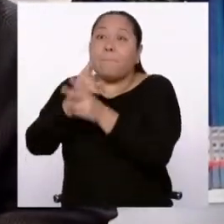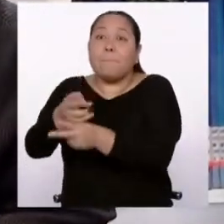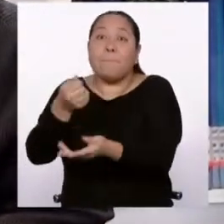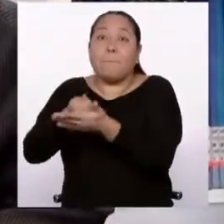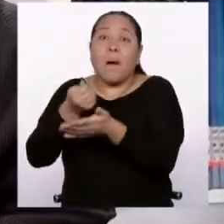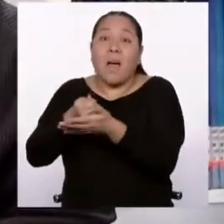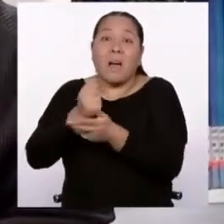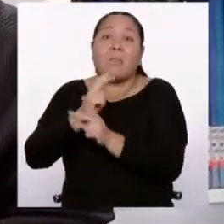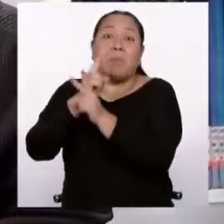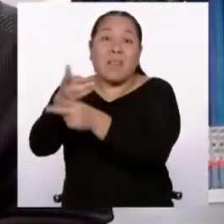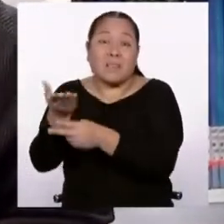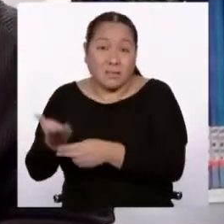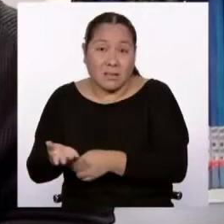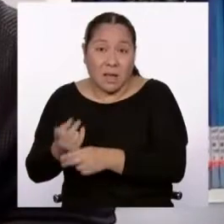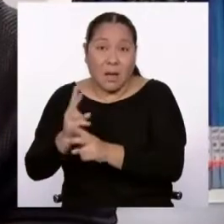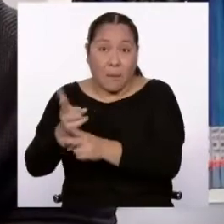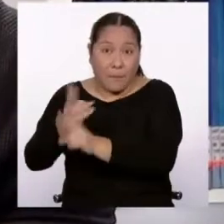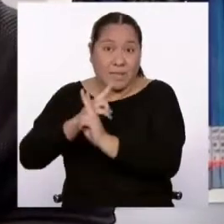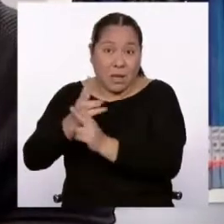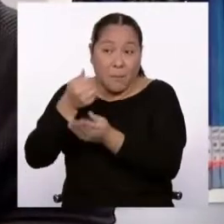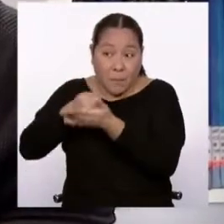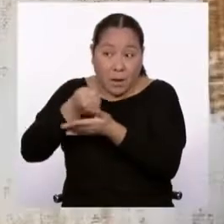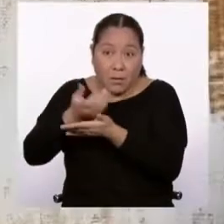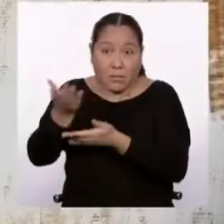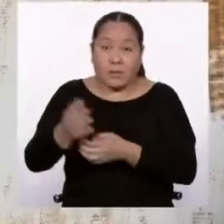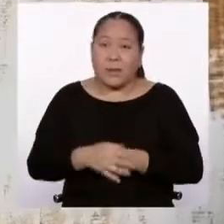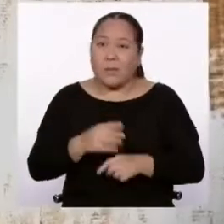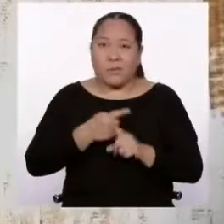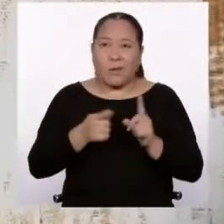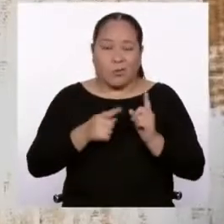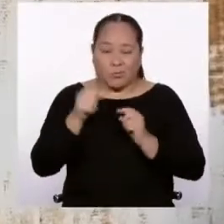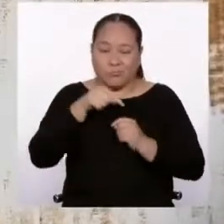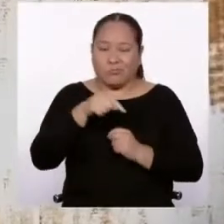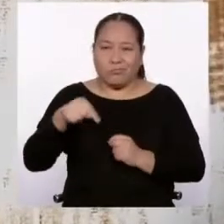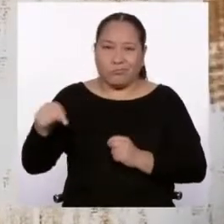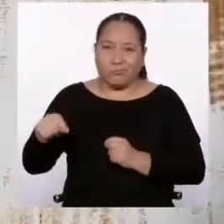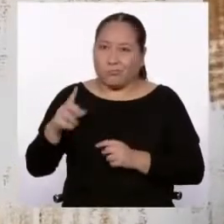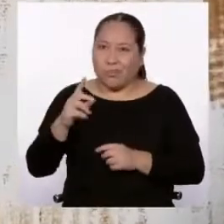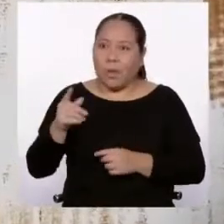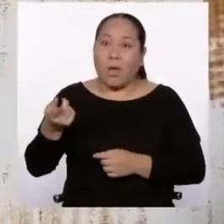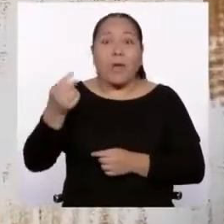la aritmética financiera no funcionó.